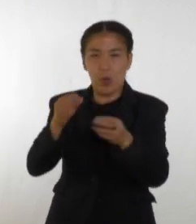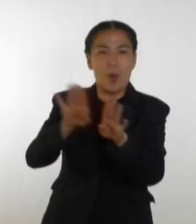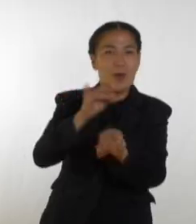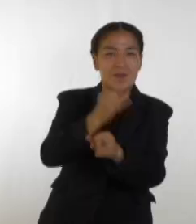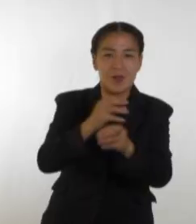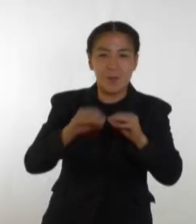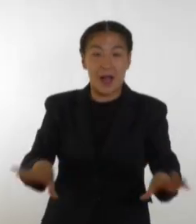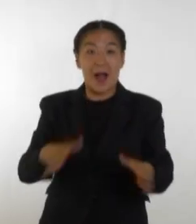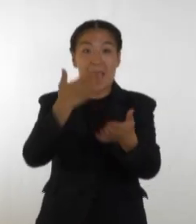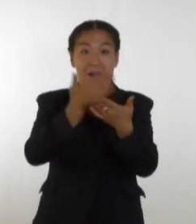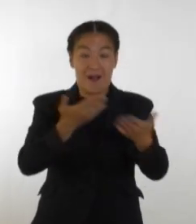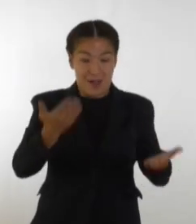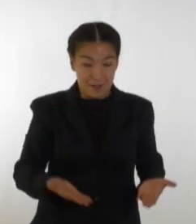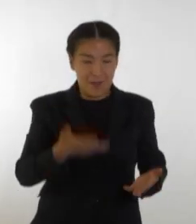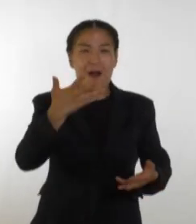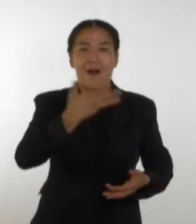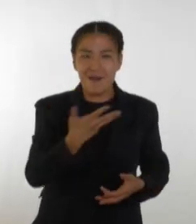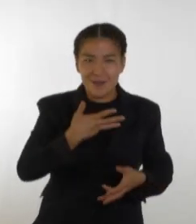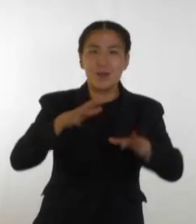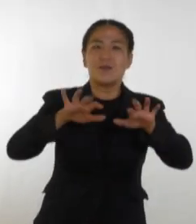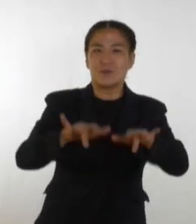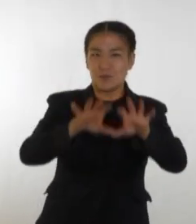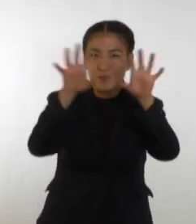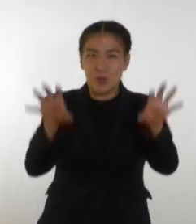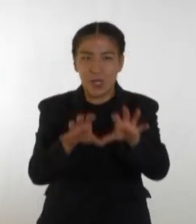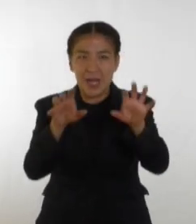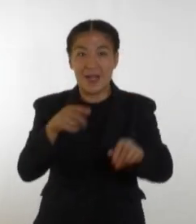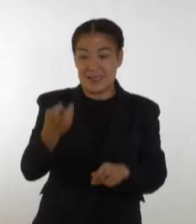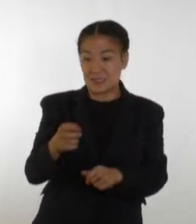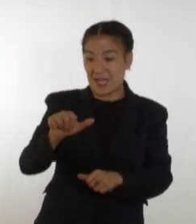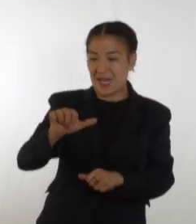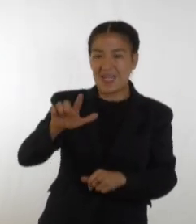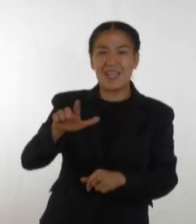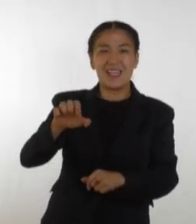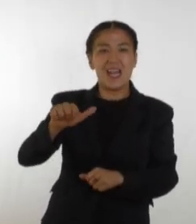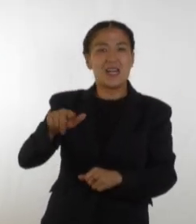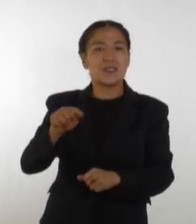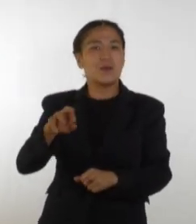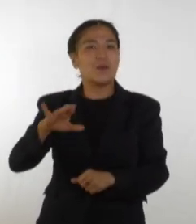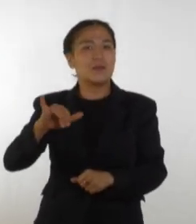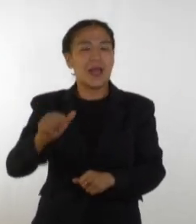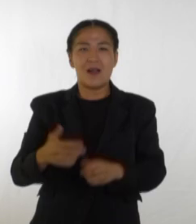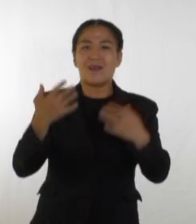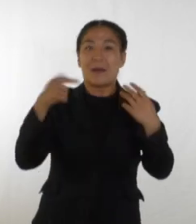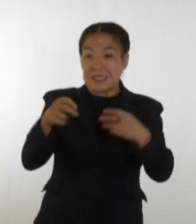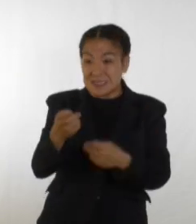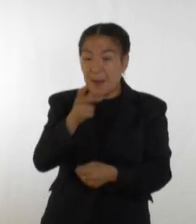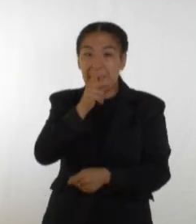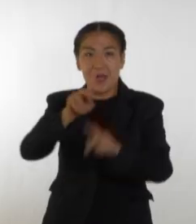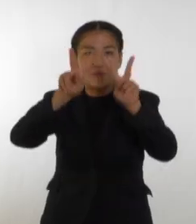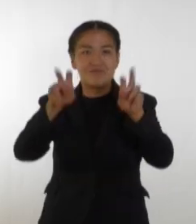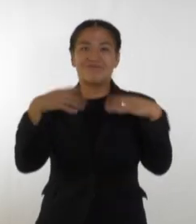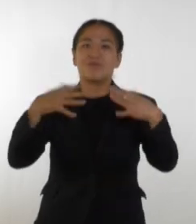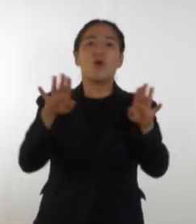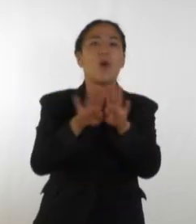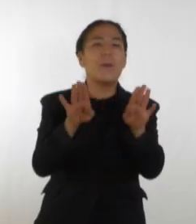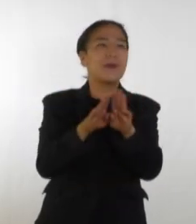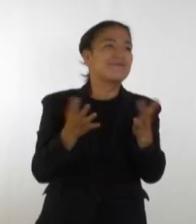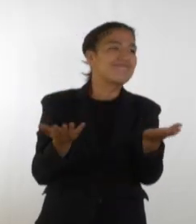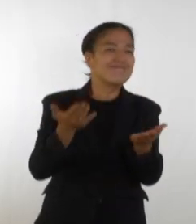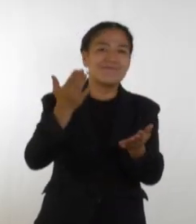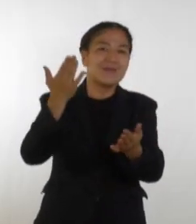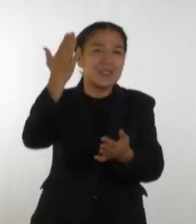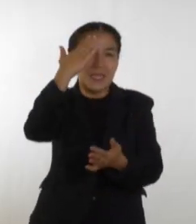datos, no había. Ahora, desde que hay computadoras, la aleatoriedad ha tenido una fiesta, ¿no? Porque tiene